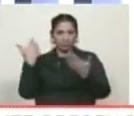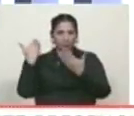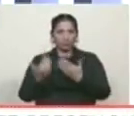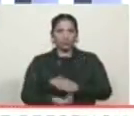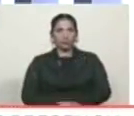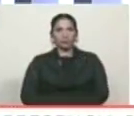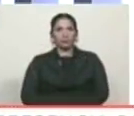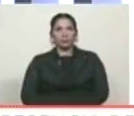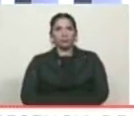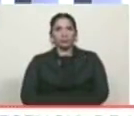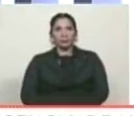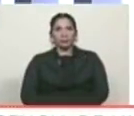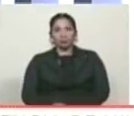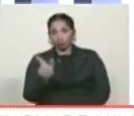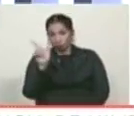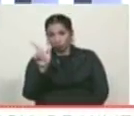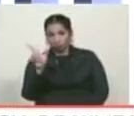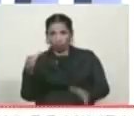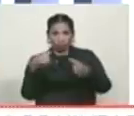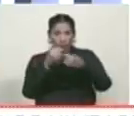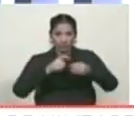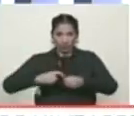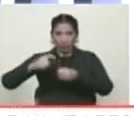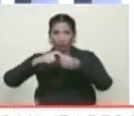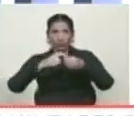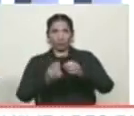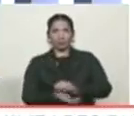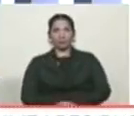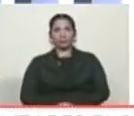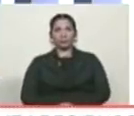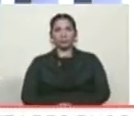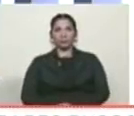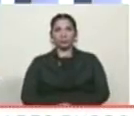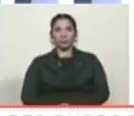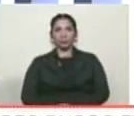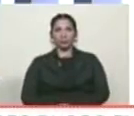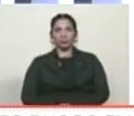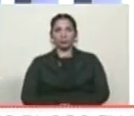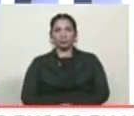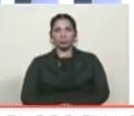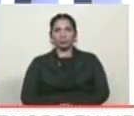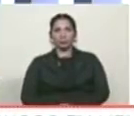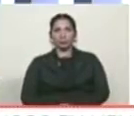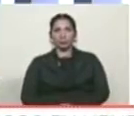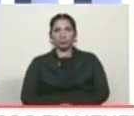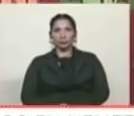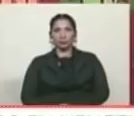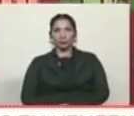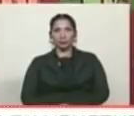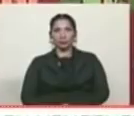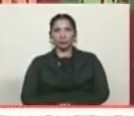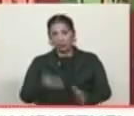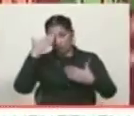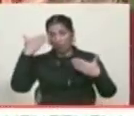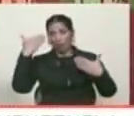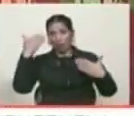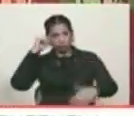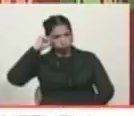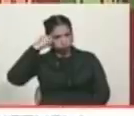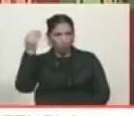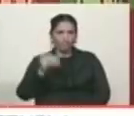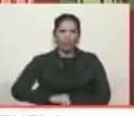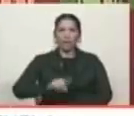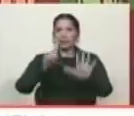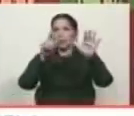La dirigencia del Partido Socialista Unido de Venezuela ofrece una rueda de prensa. Adelante, te escuchamos, María Jiménez. Te saludamos, Geraldine. Recordemos que más